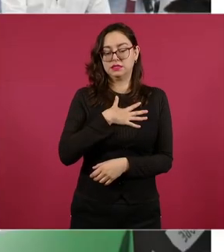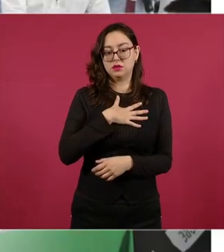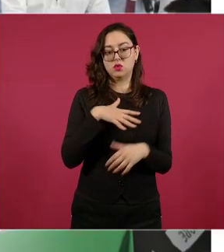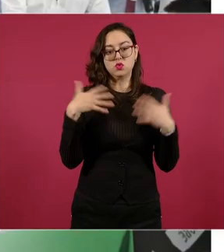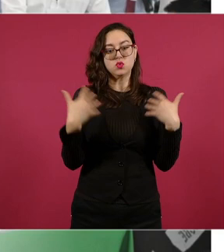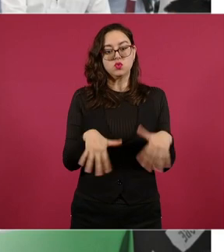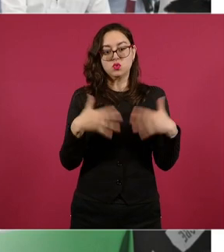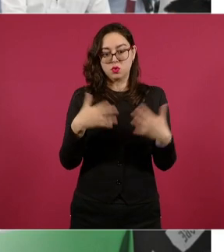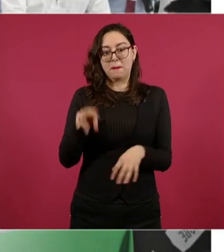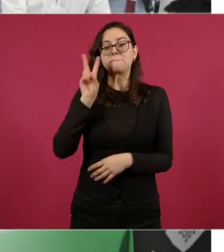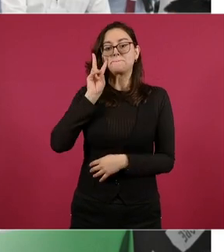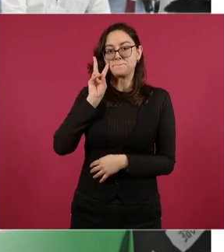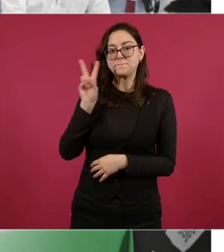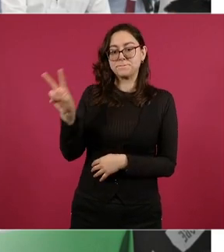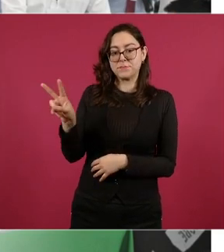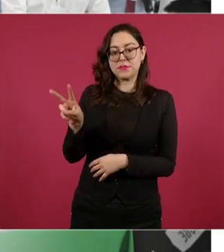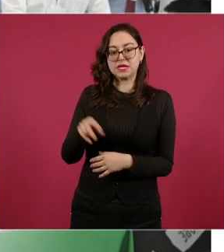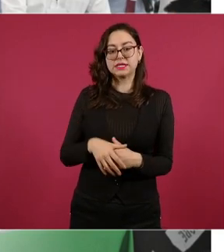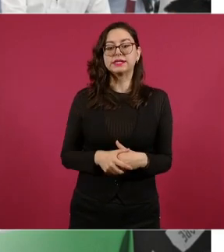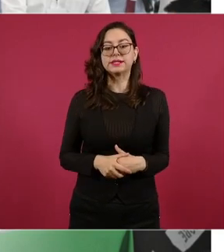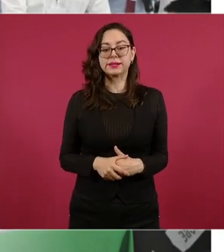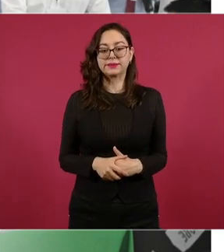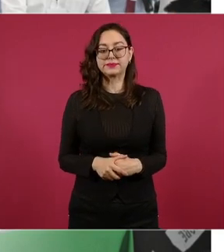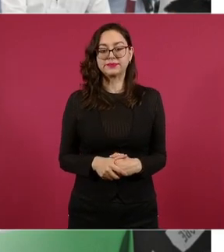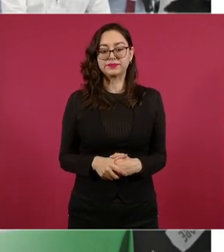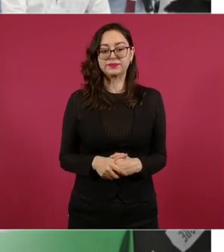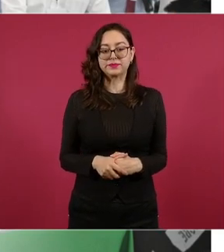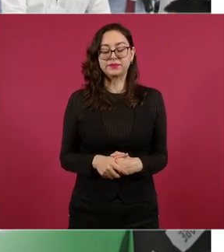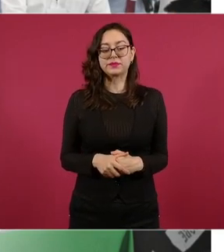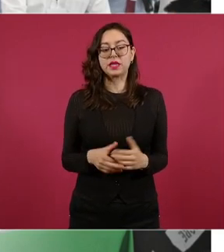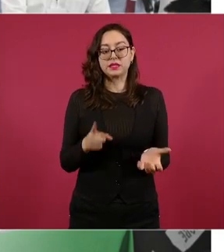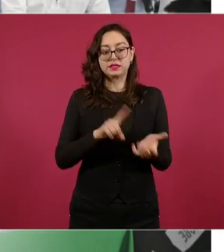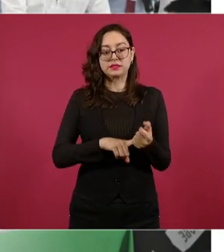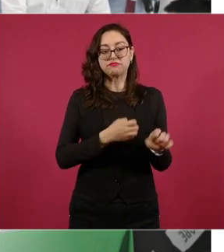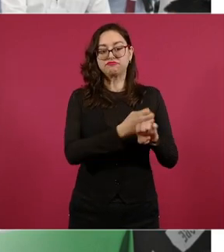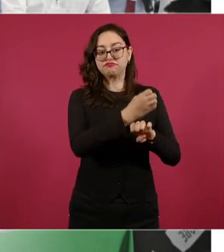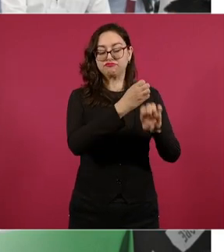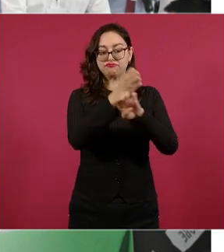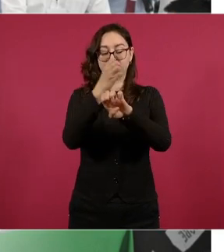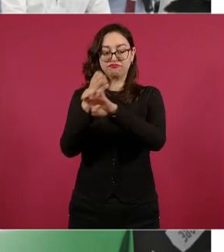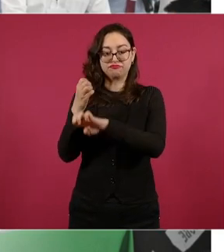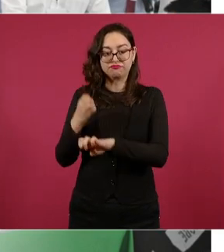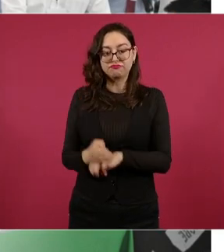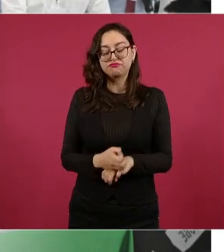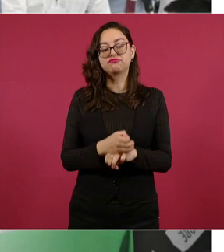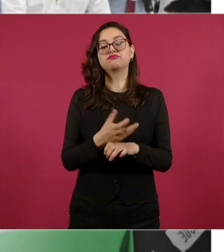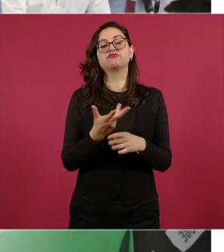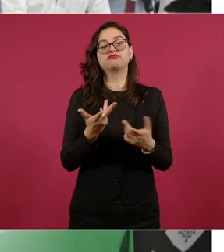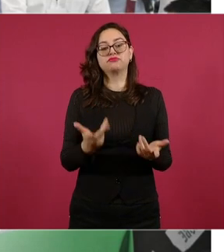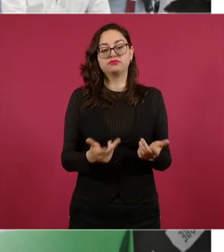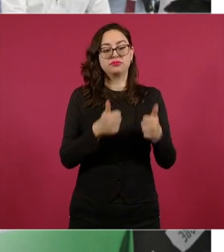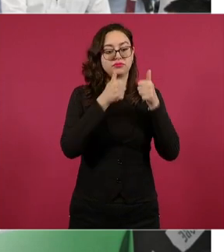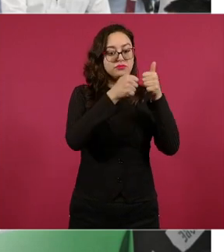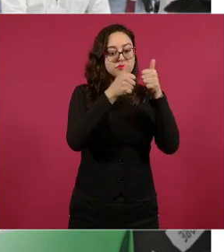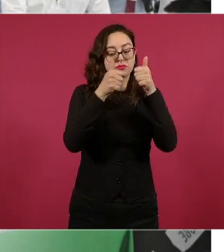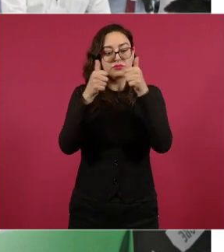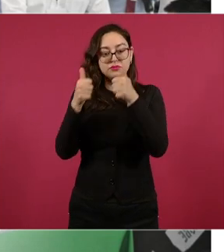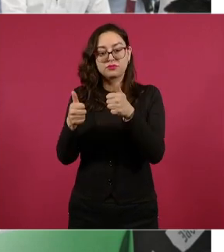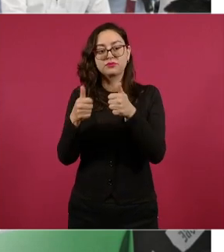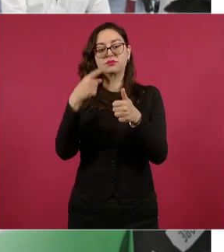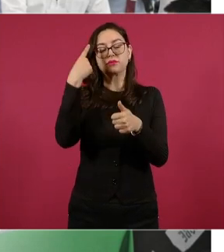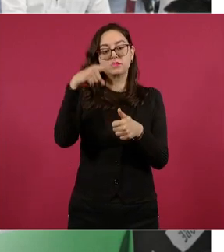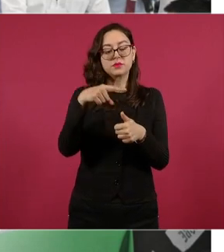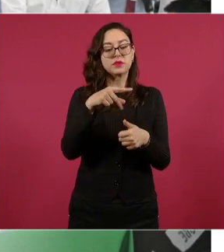grande que ha tenido los hospitales que están en los estados y atienden a población sin seguridad social en materia de